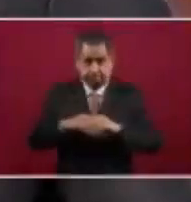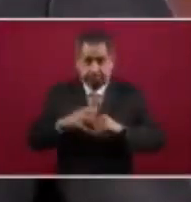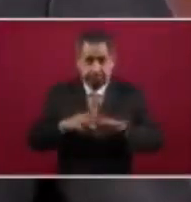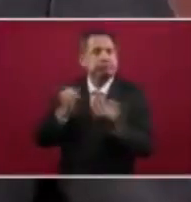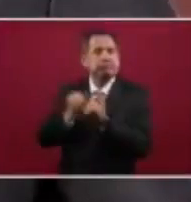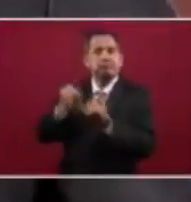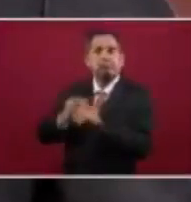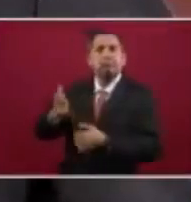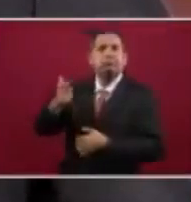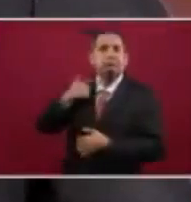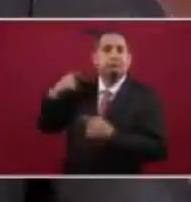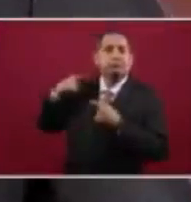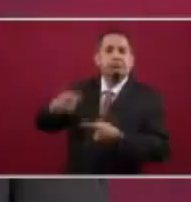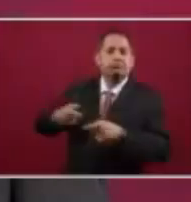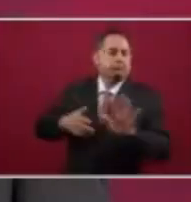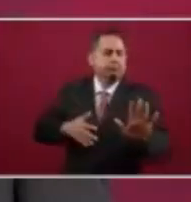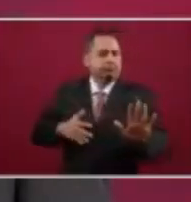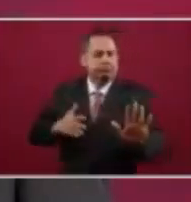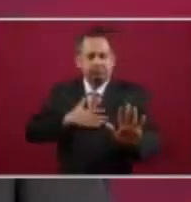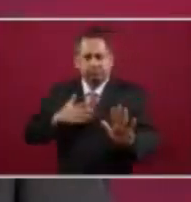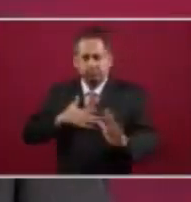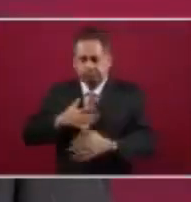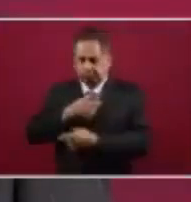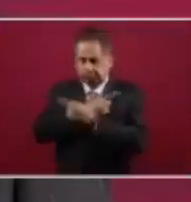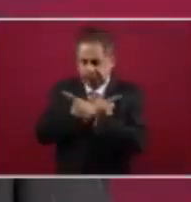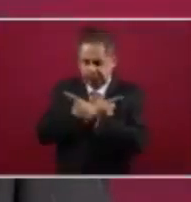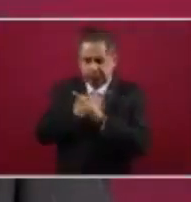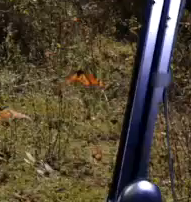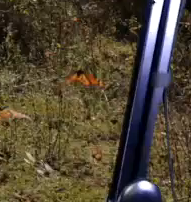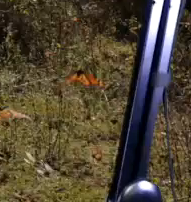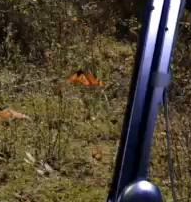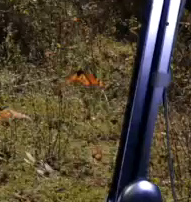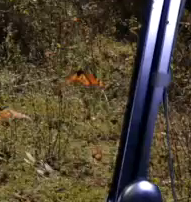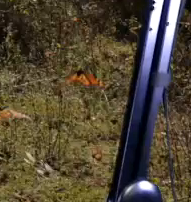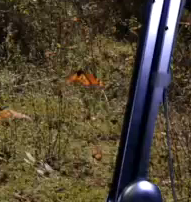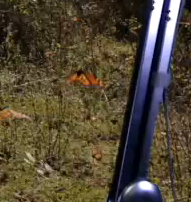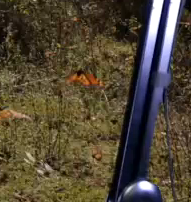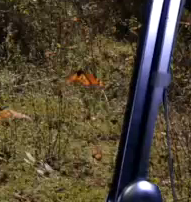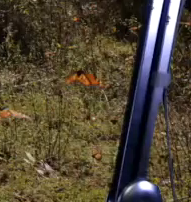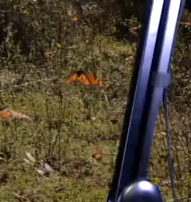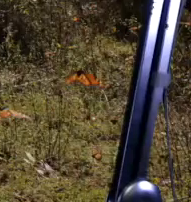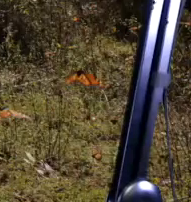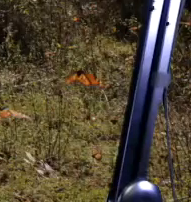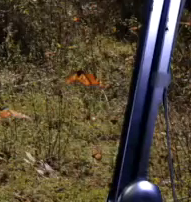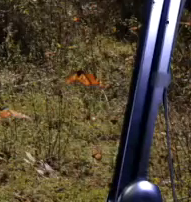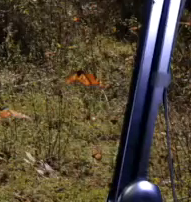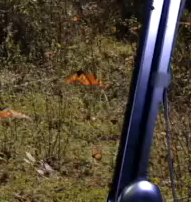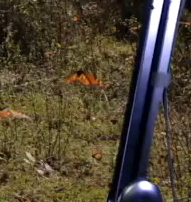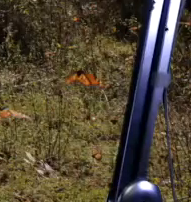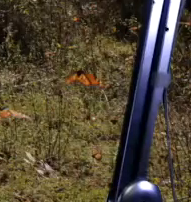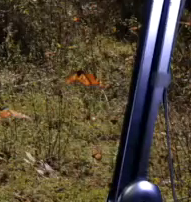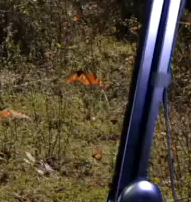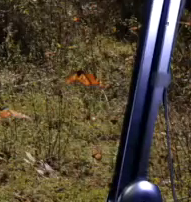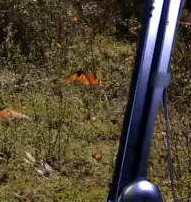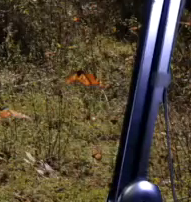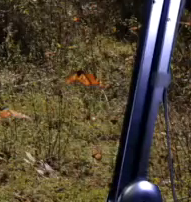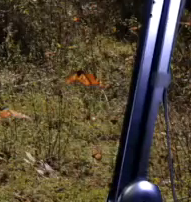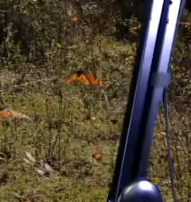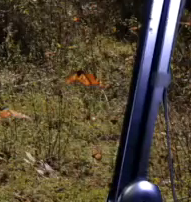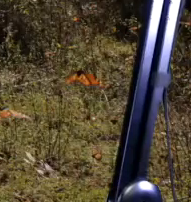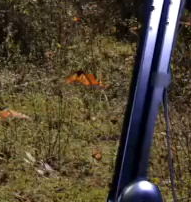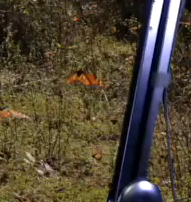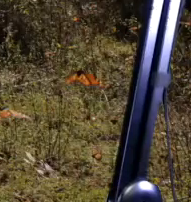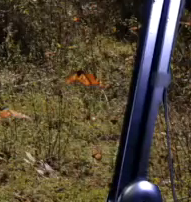iguales nosotros tenemos principios tenemos ideales bueno pues ya se sabrá no por lo pronto van surgiendo y